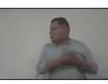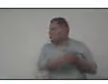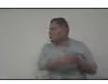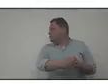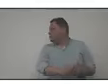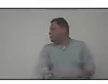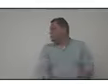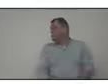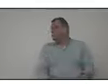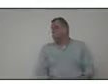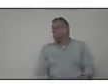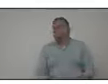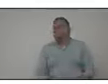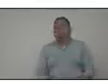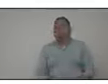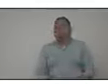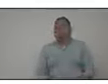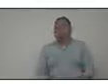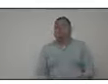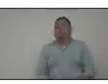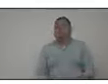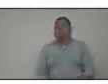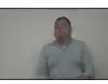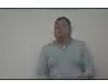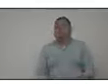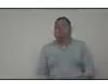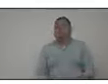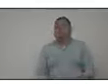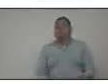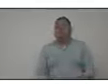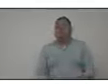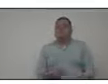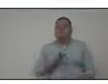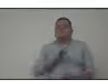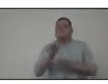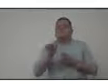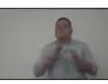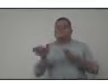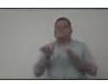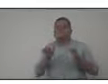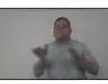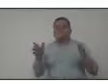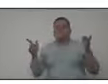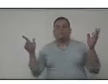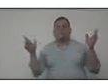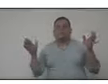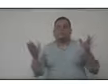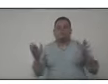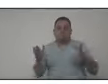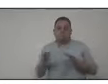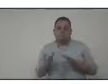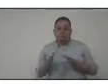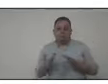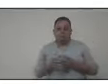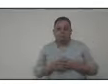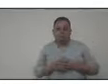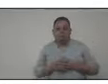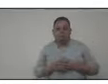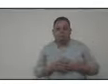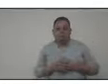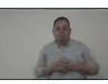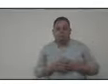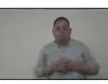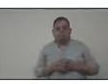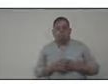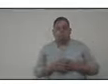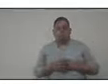muy seguramente fue al domiciliario que nos creció, pero esa parte bajó. Sin embargo,